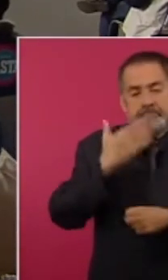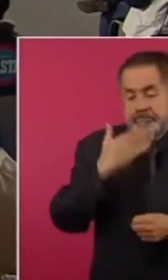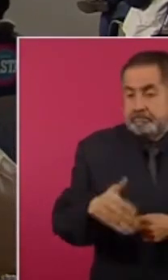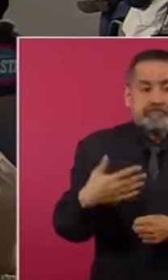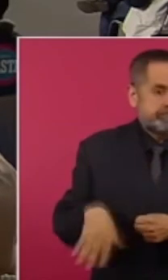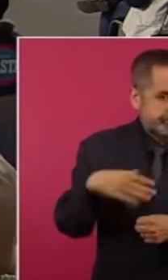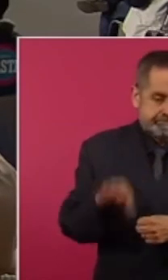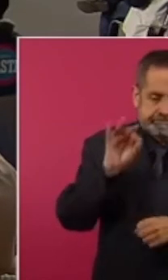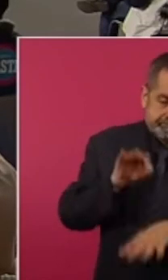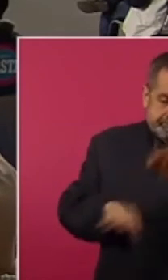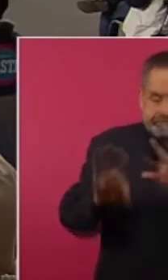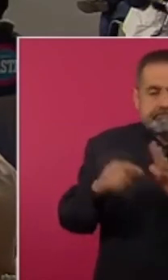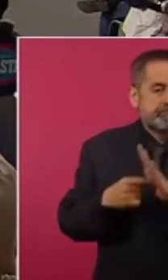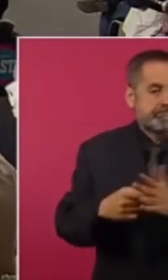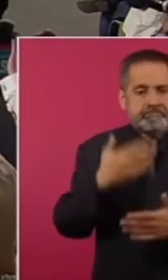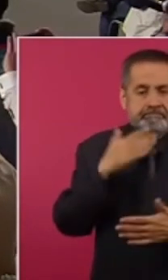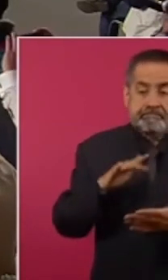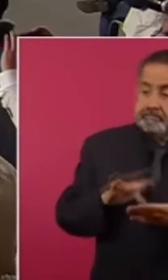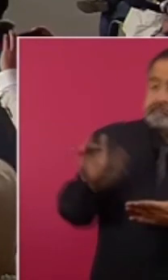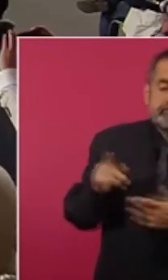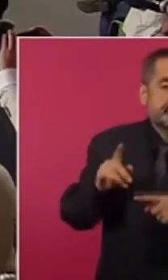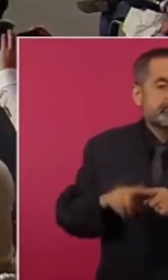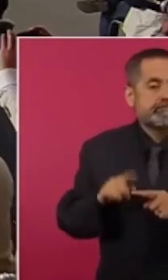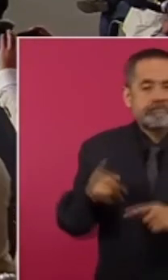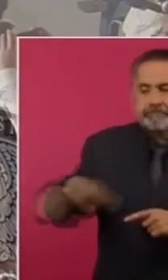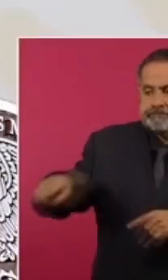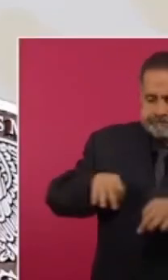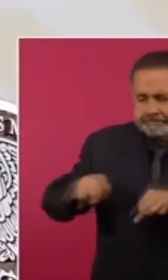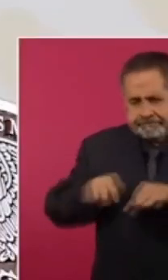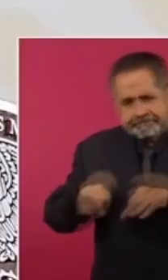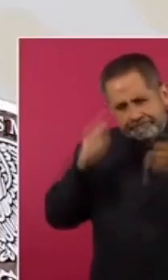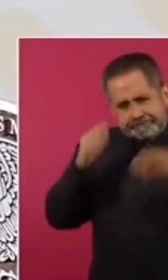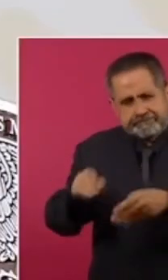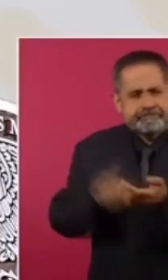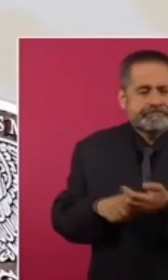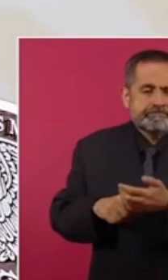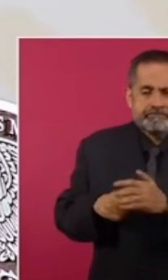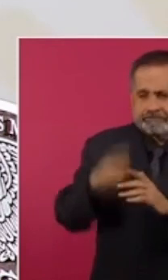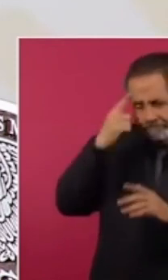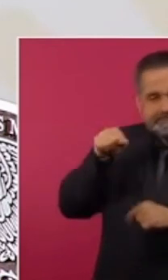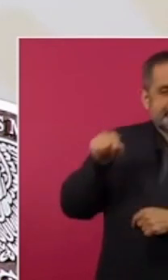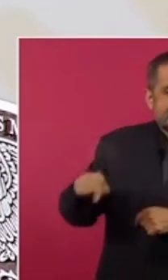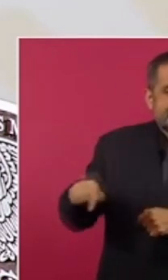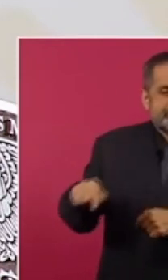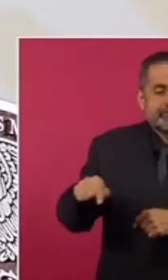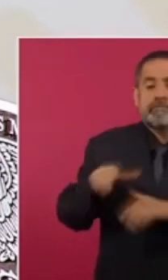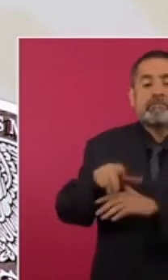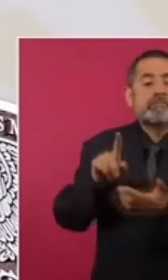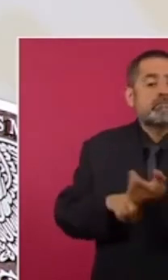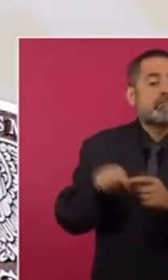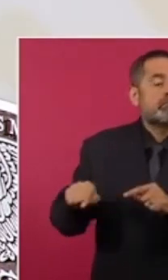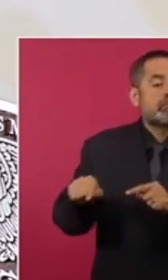se ha hecho posible gracias a los trabajos, las obras que tienen que ver